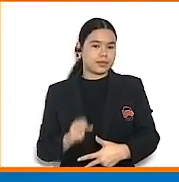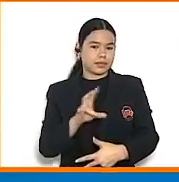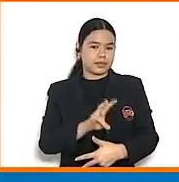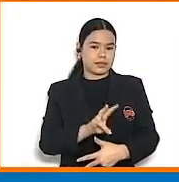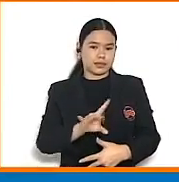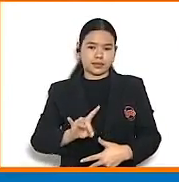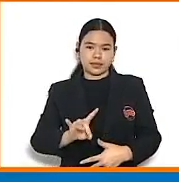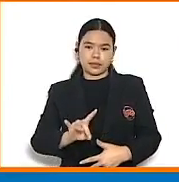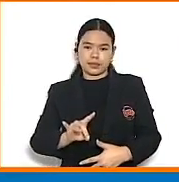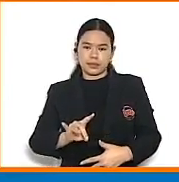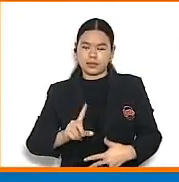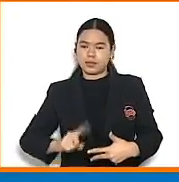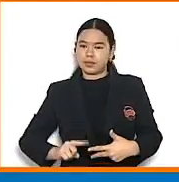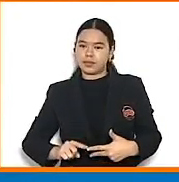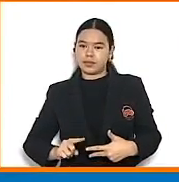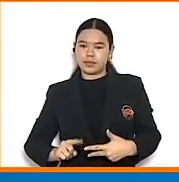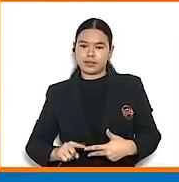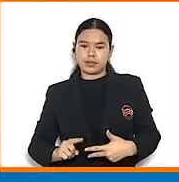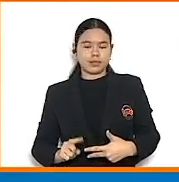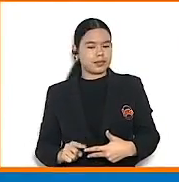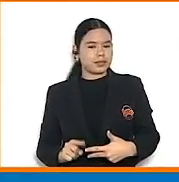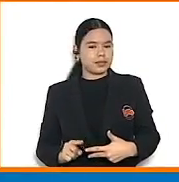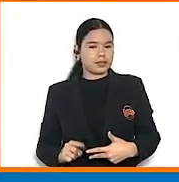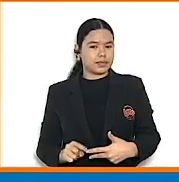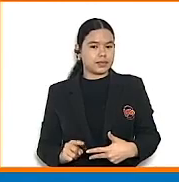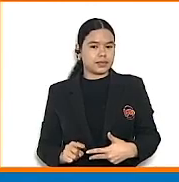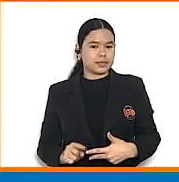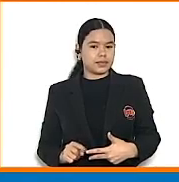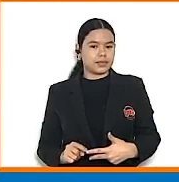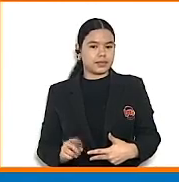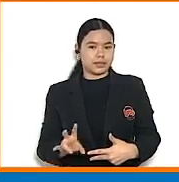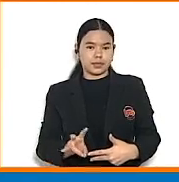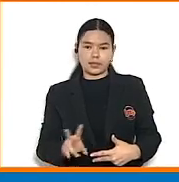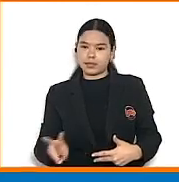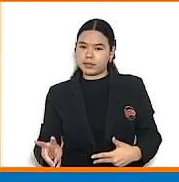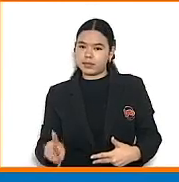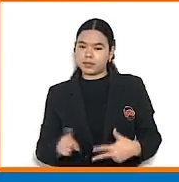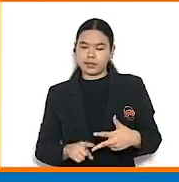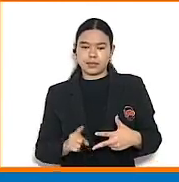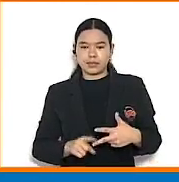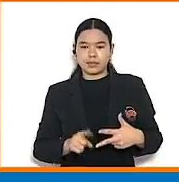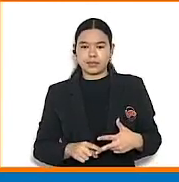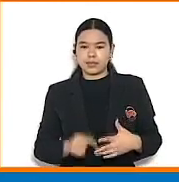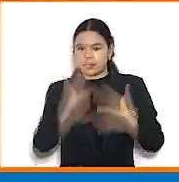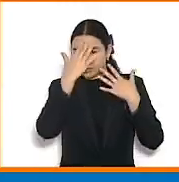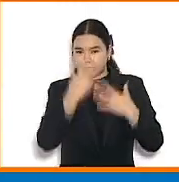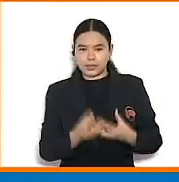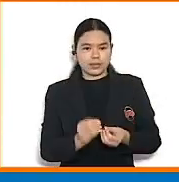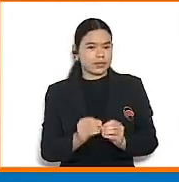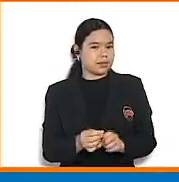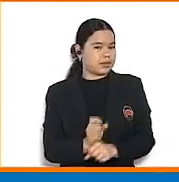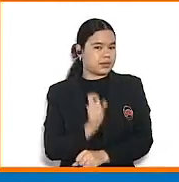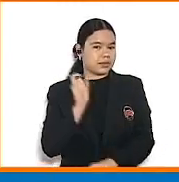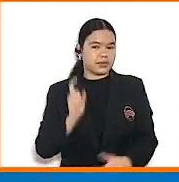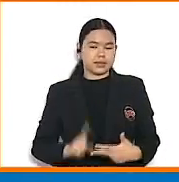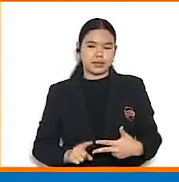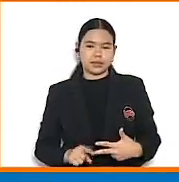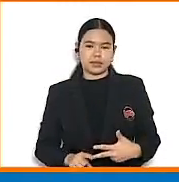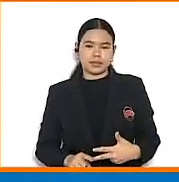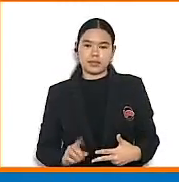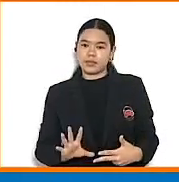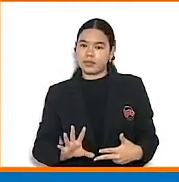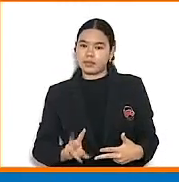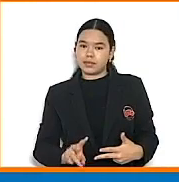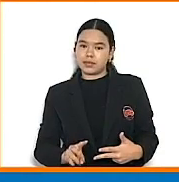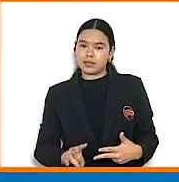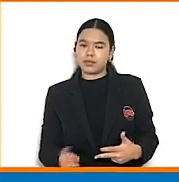78. Segundo número ganador, 72. Tercer y decisivo número ganador,